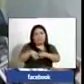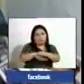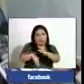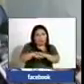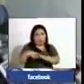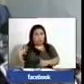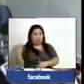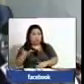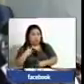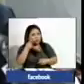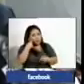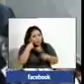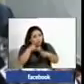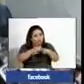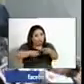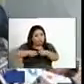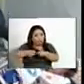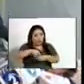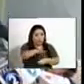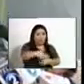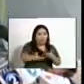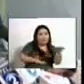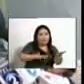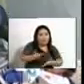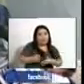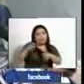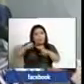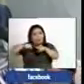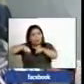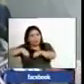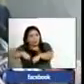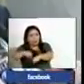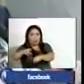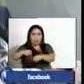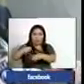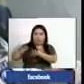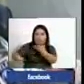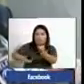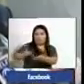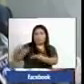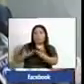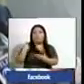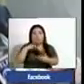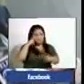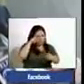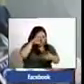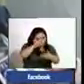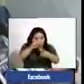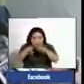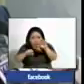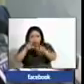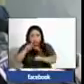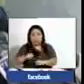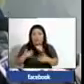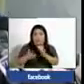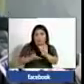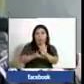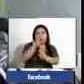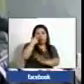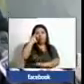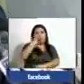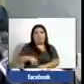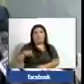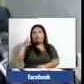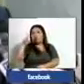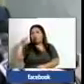un monitoreo tanto en mercados, supermercados como tiendas mayoristas. Logramos identificar incrementos de hasta un